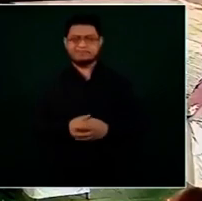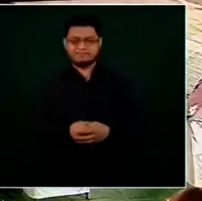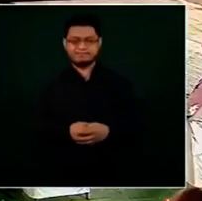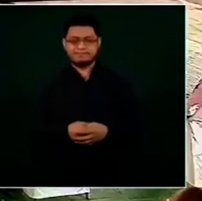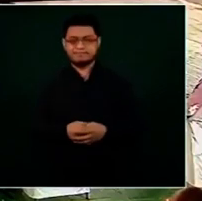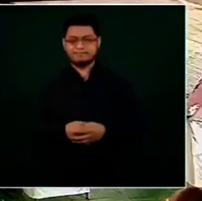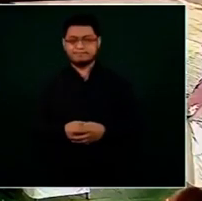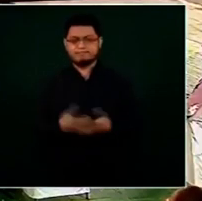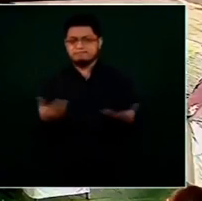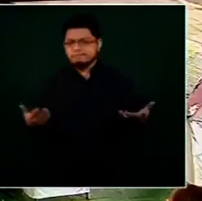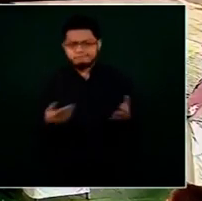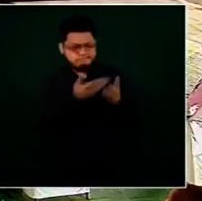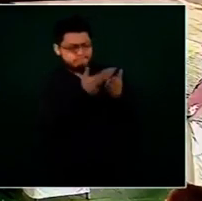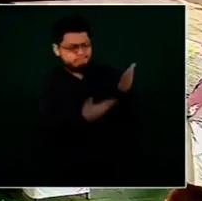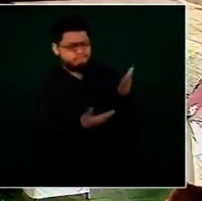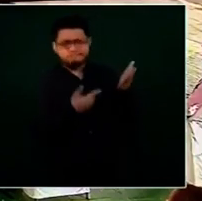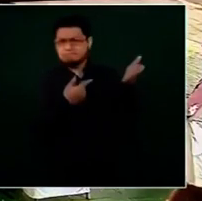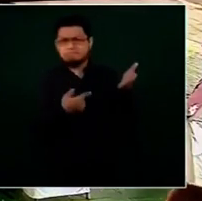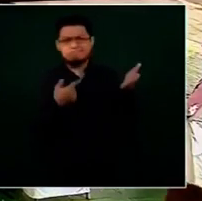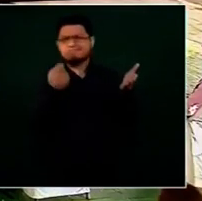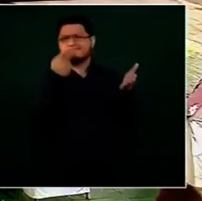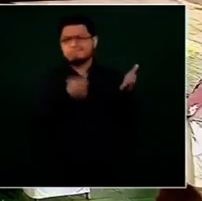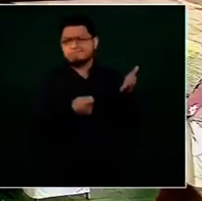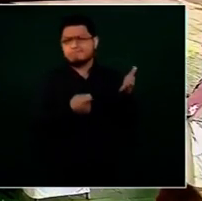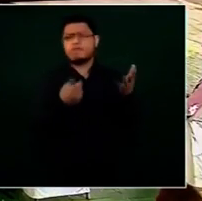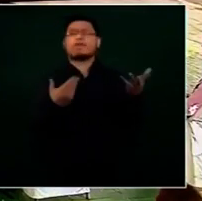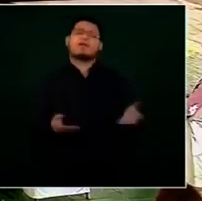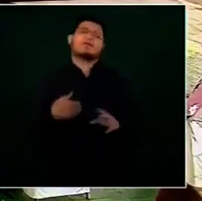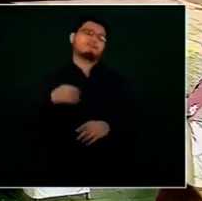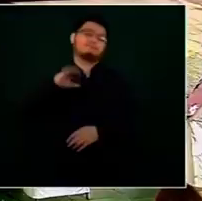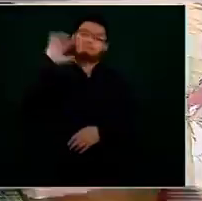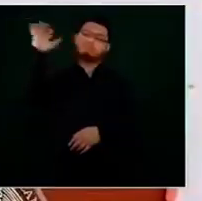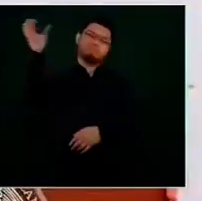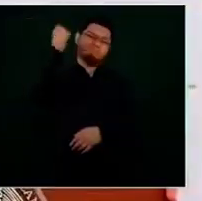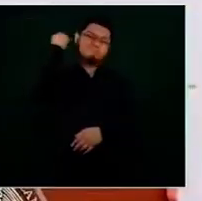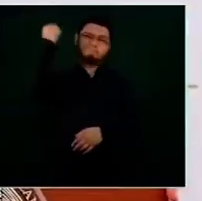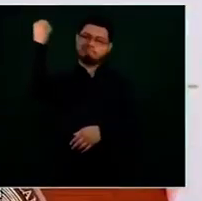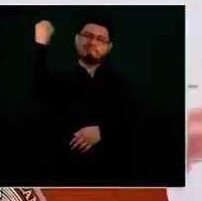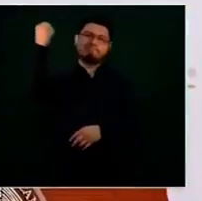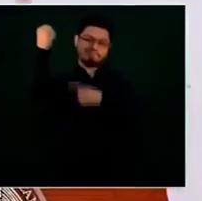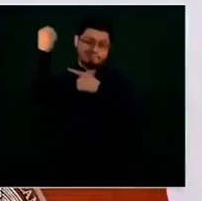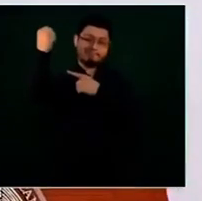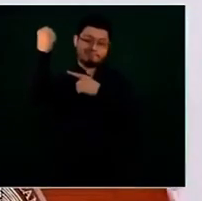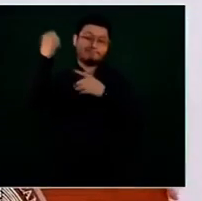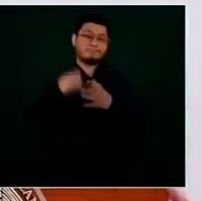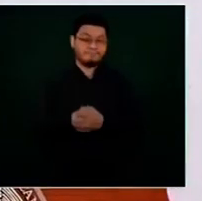¿Qué podemos reportar hoy? Podemos reportar éxito en la misión. Hemos hecho las más recientes